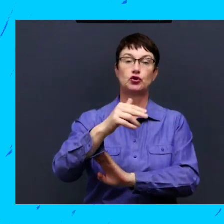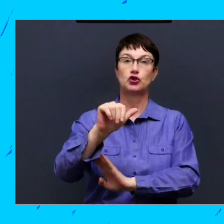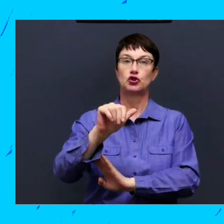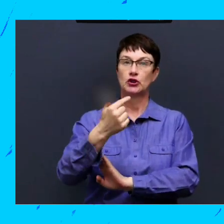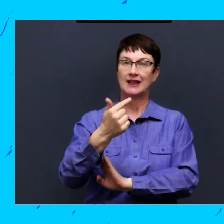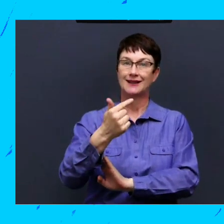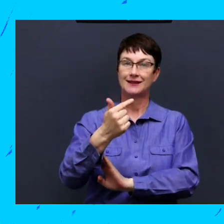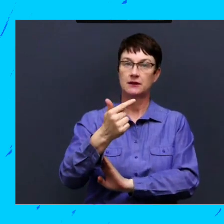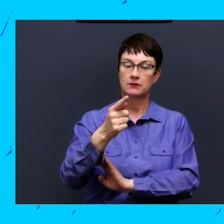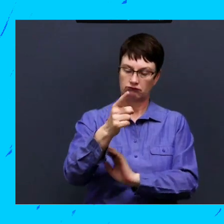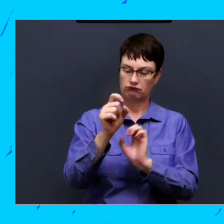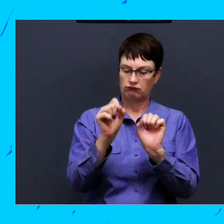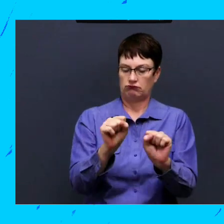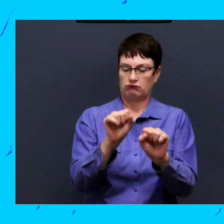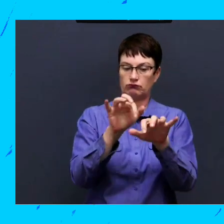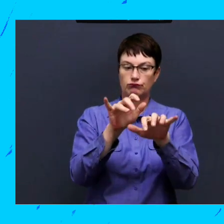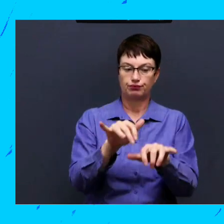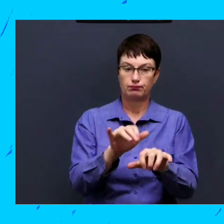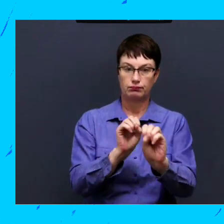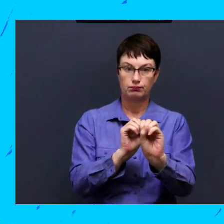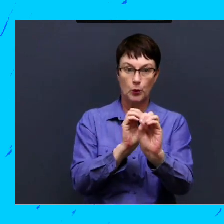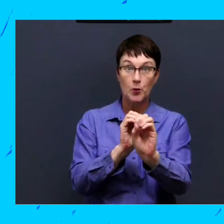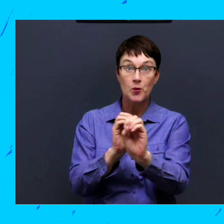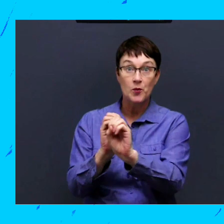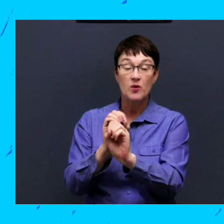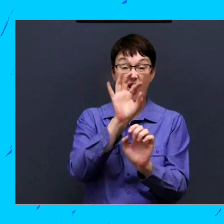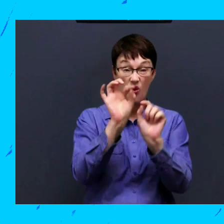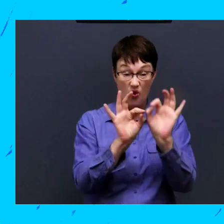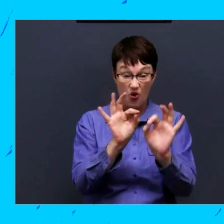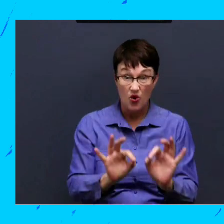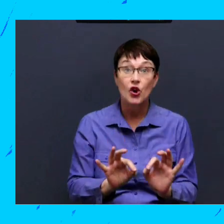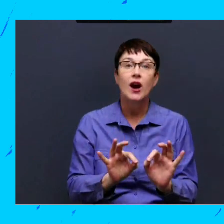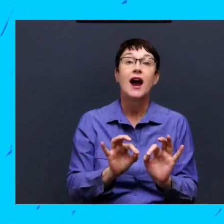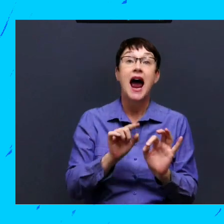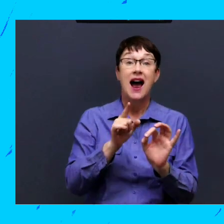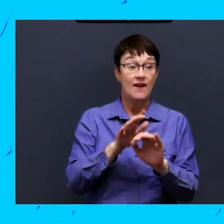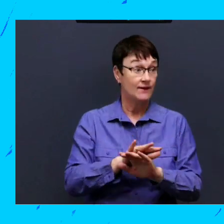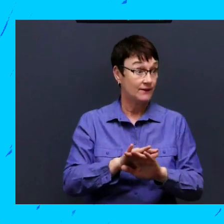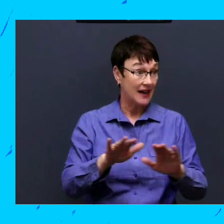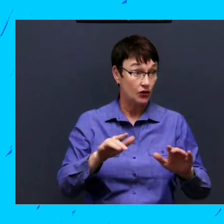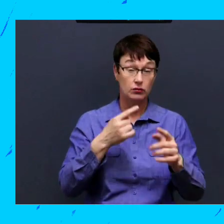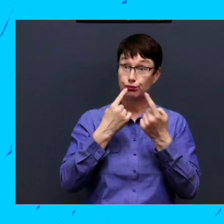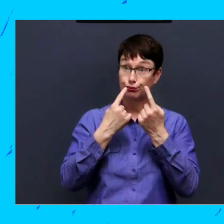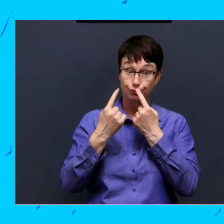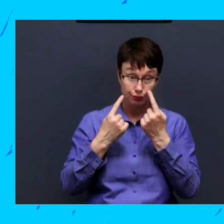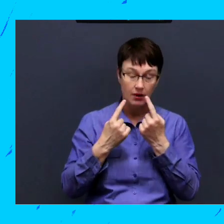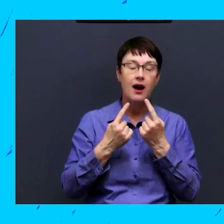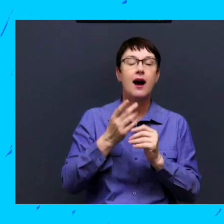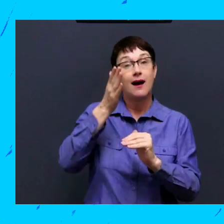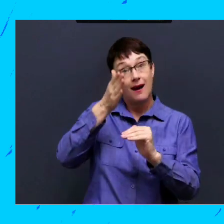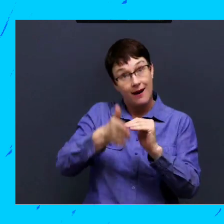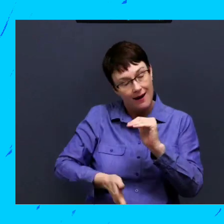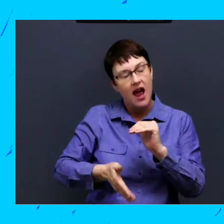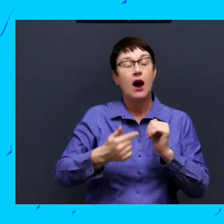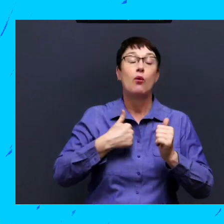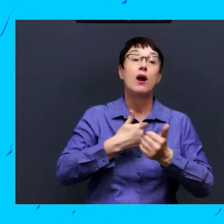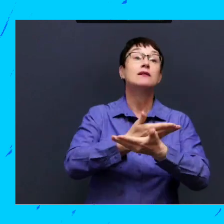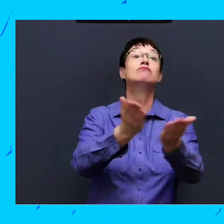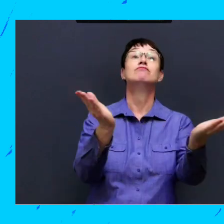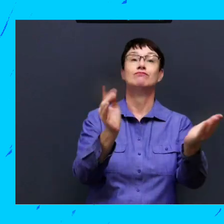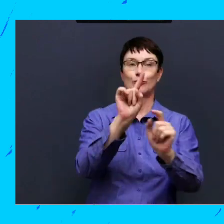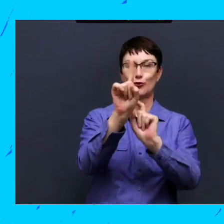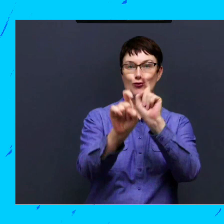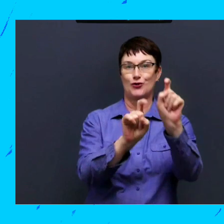poner las preguntas que tengan y podemos hacerlos a los panelistas al final de la sesión. En Slido